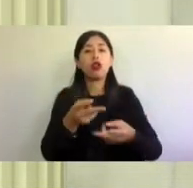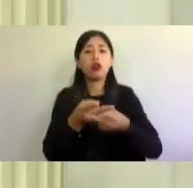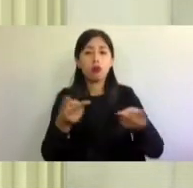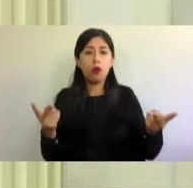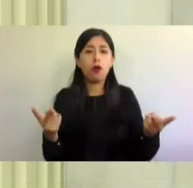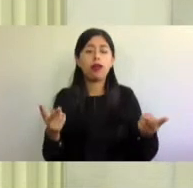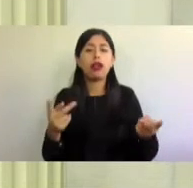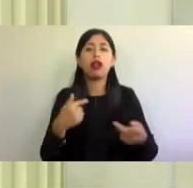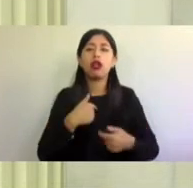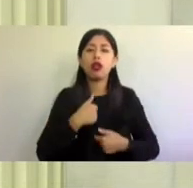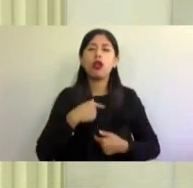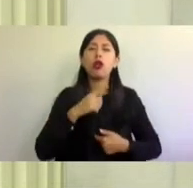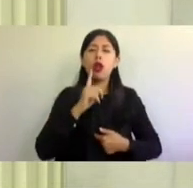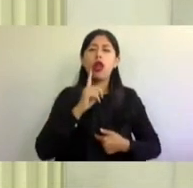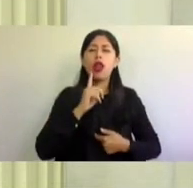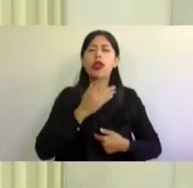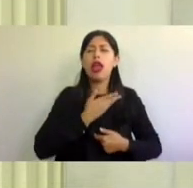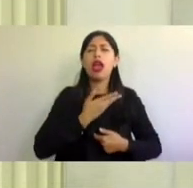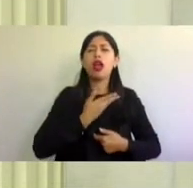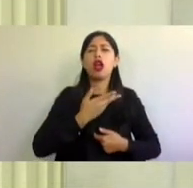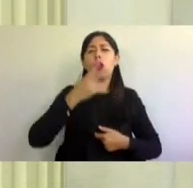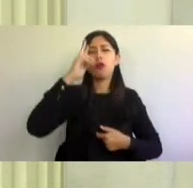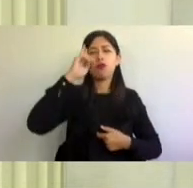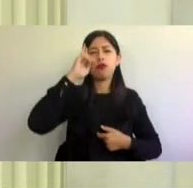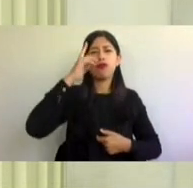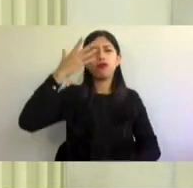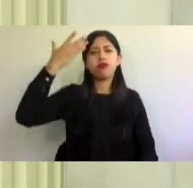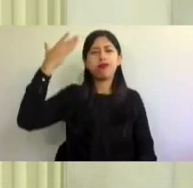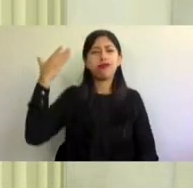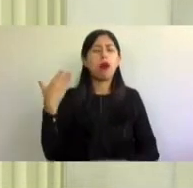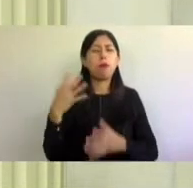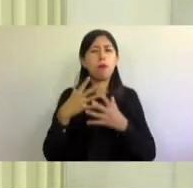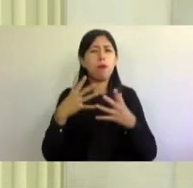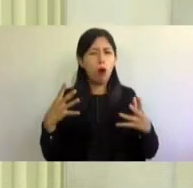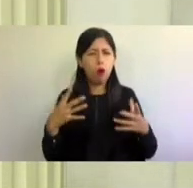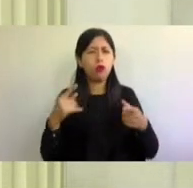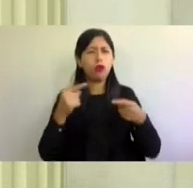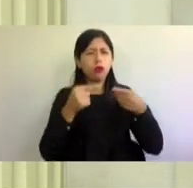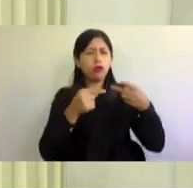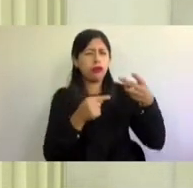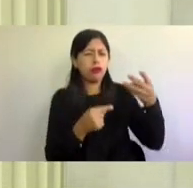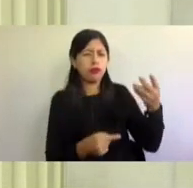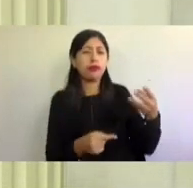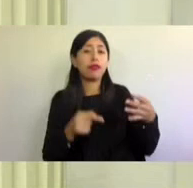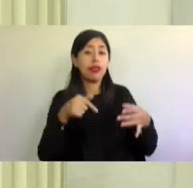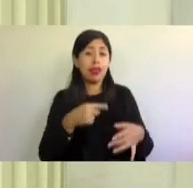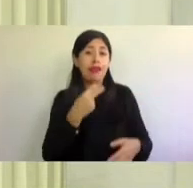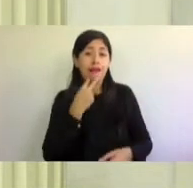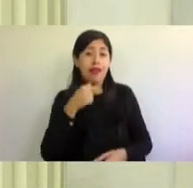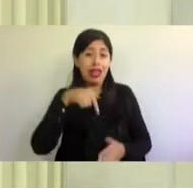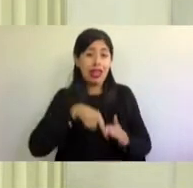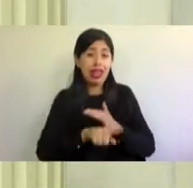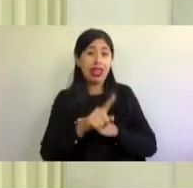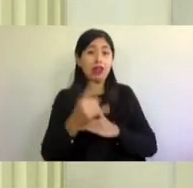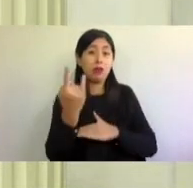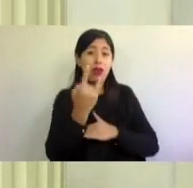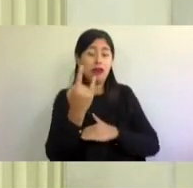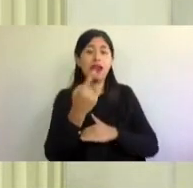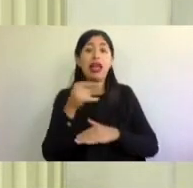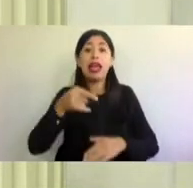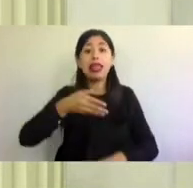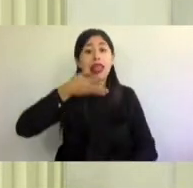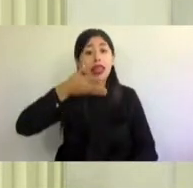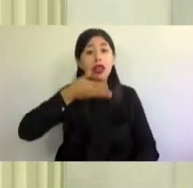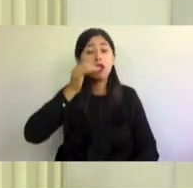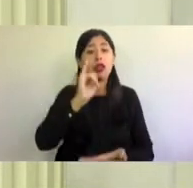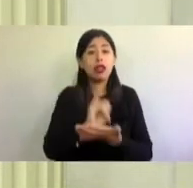muchísimos recuerdos de mi paso por la universidad por cierto este es un discurso institucional